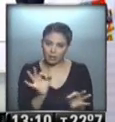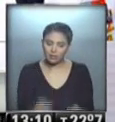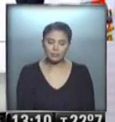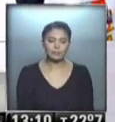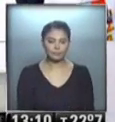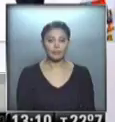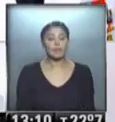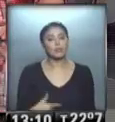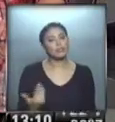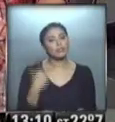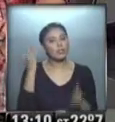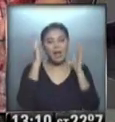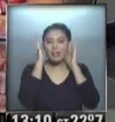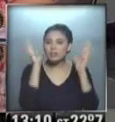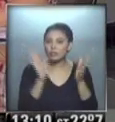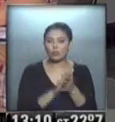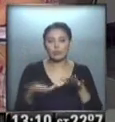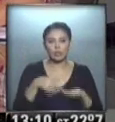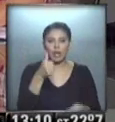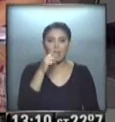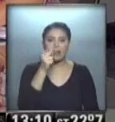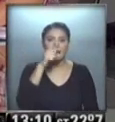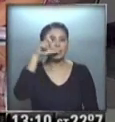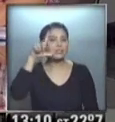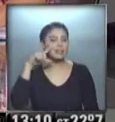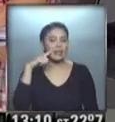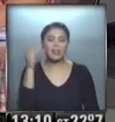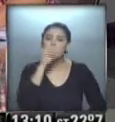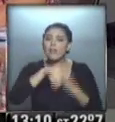Bien, ahí estamos atentos a todo lo que se sepa del caso de Araceli y la búsqueda desesperada de esta familia. Sin duda.